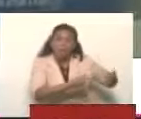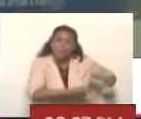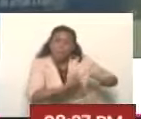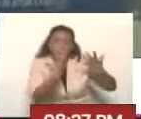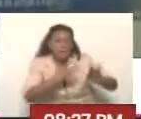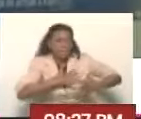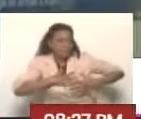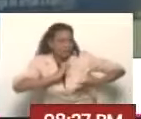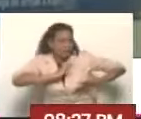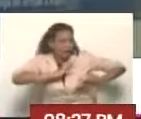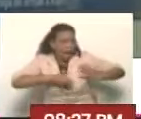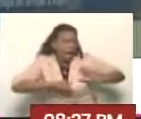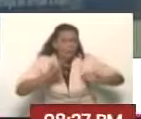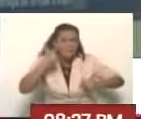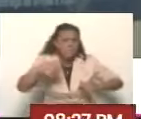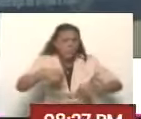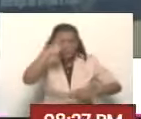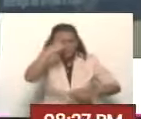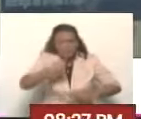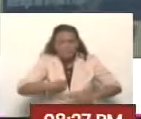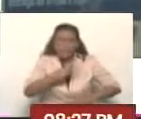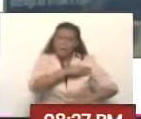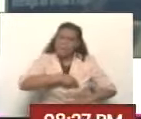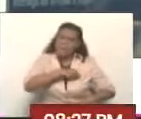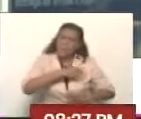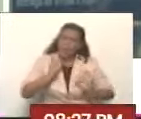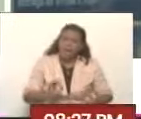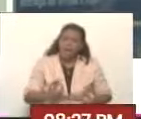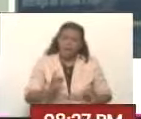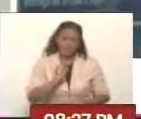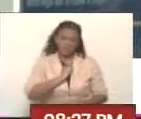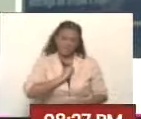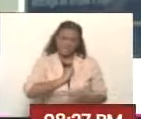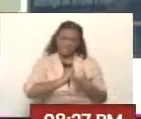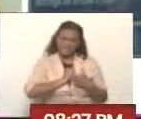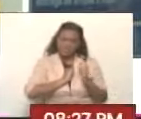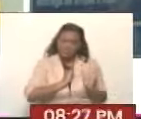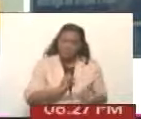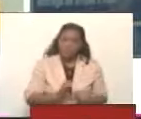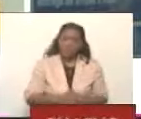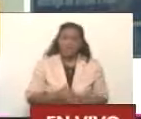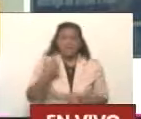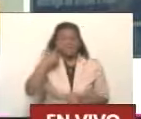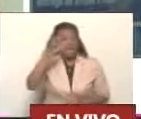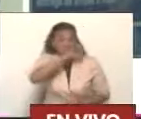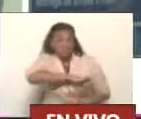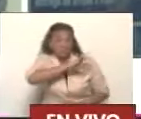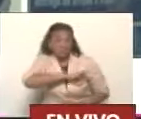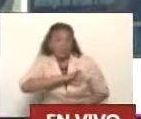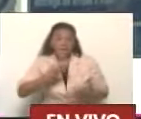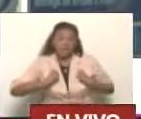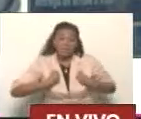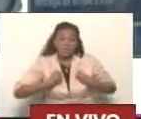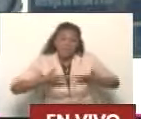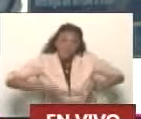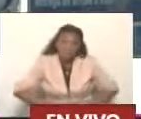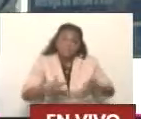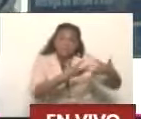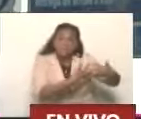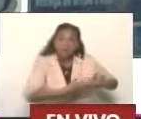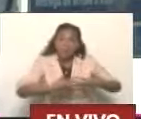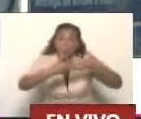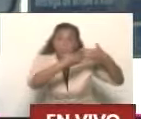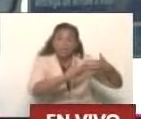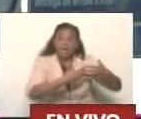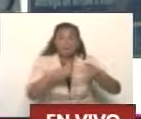profunda, de carácter moral, identitario, de la sociedad estadounidense, de